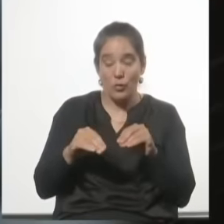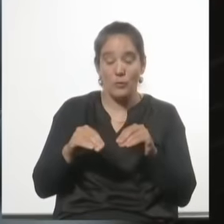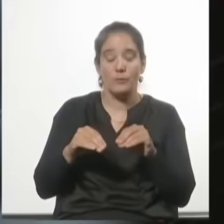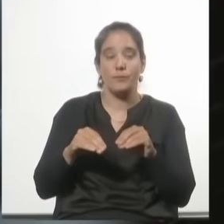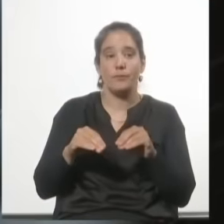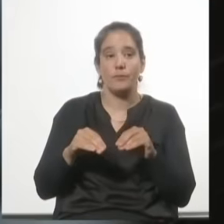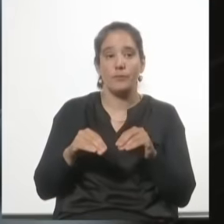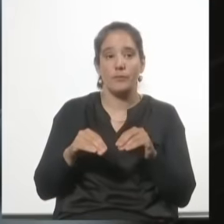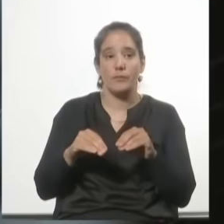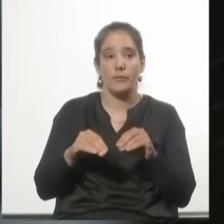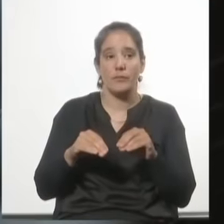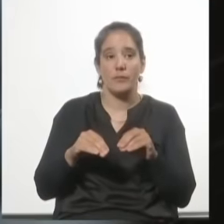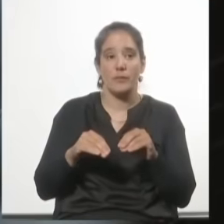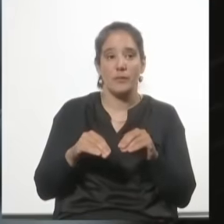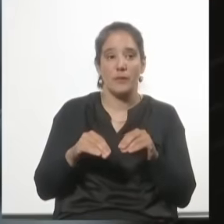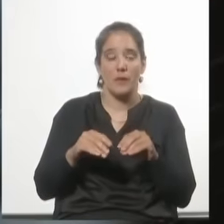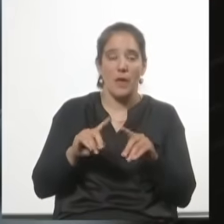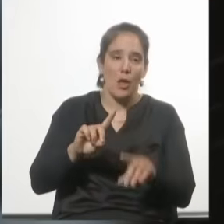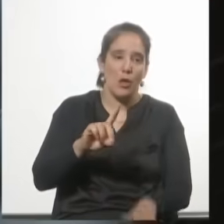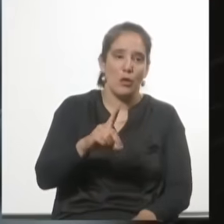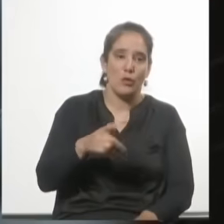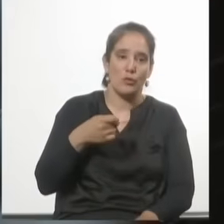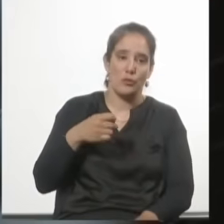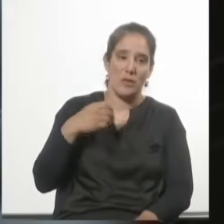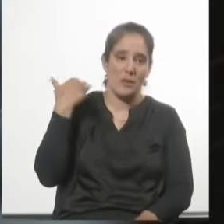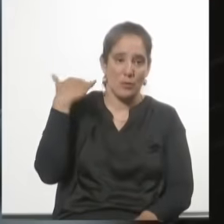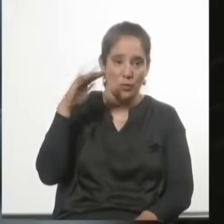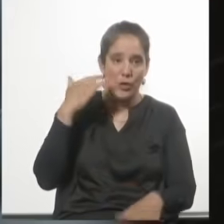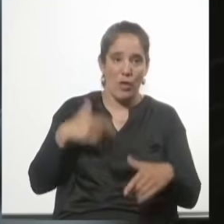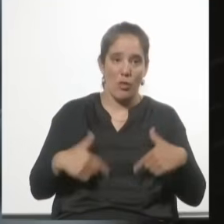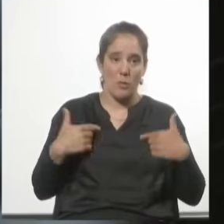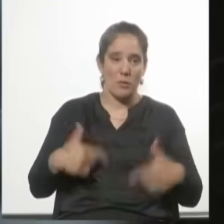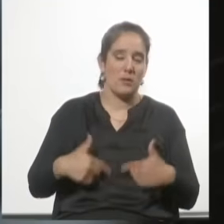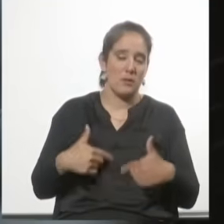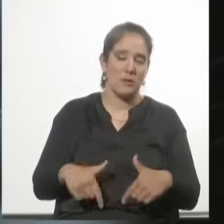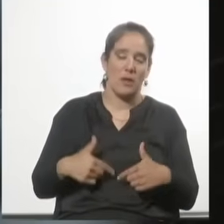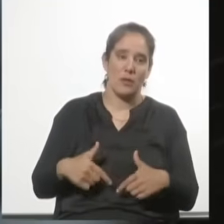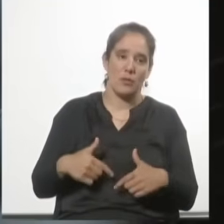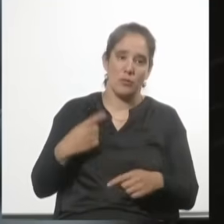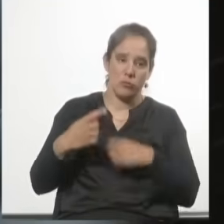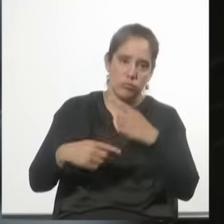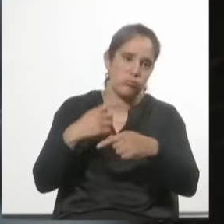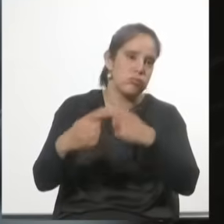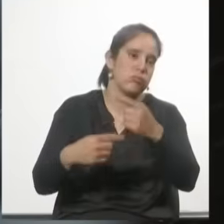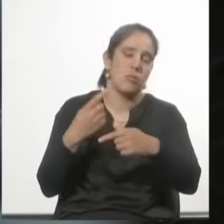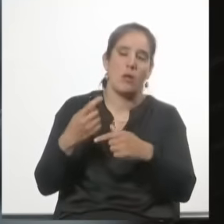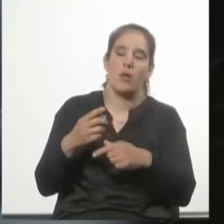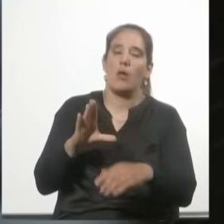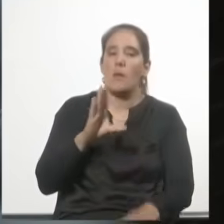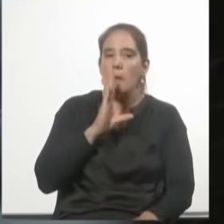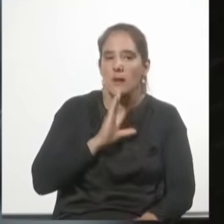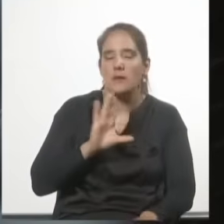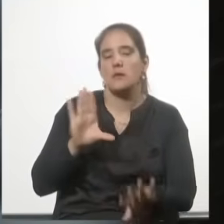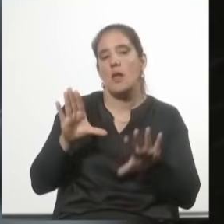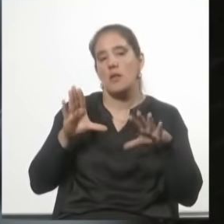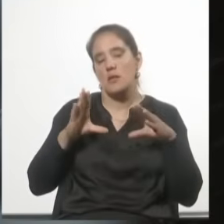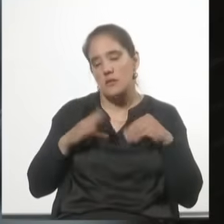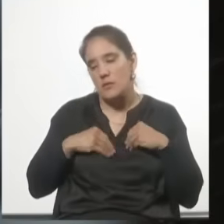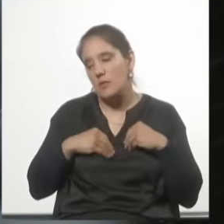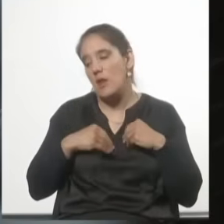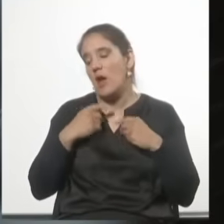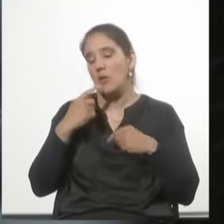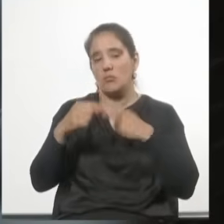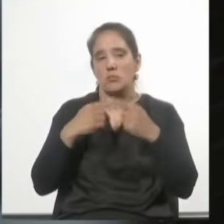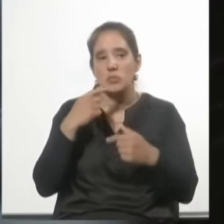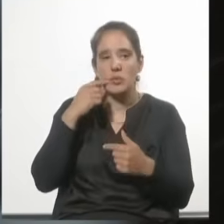supervenientes, los ex jerarcas del Ministerio mantuvieron con vida el contrato aceptaron voluntariamente, sin expresión de